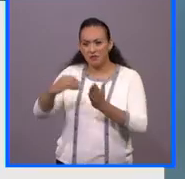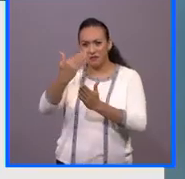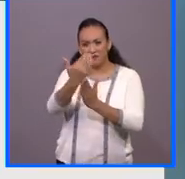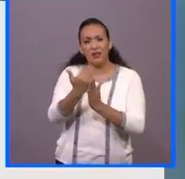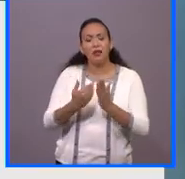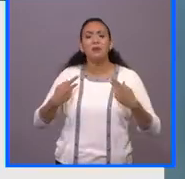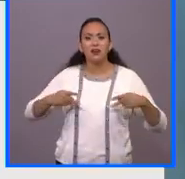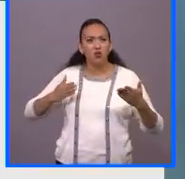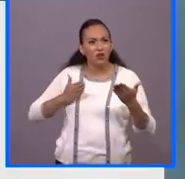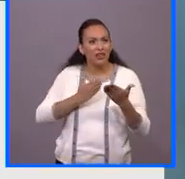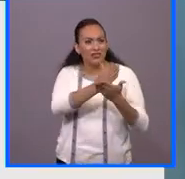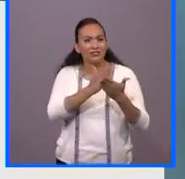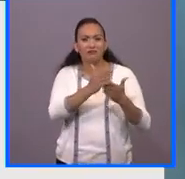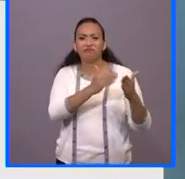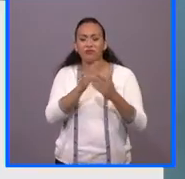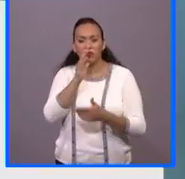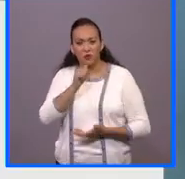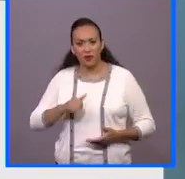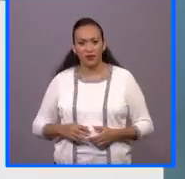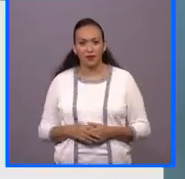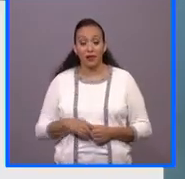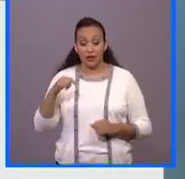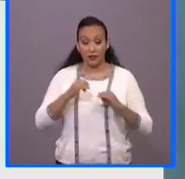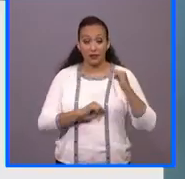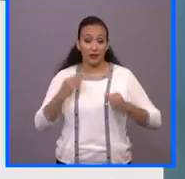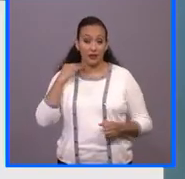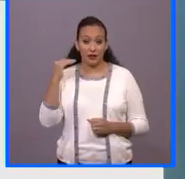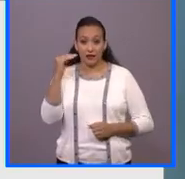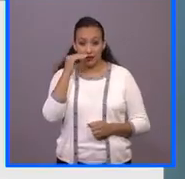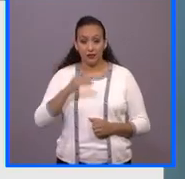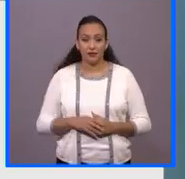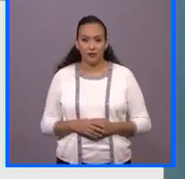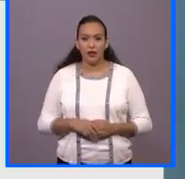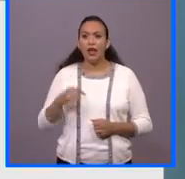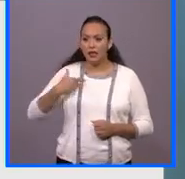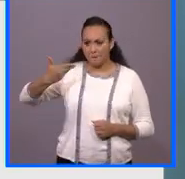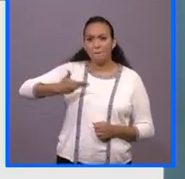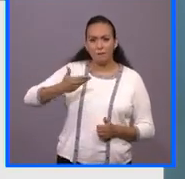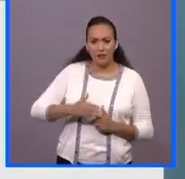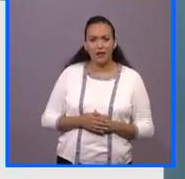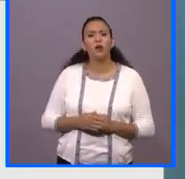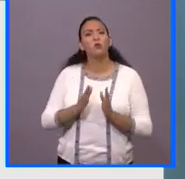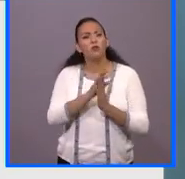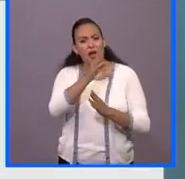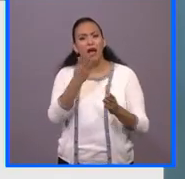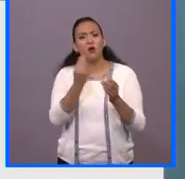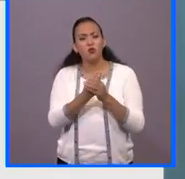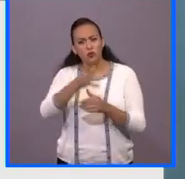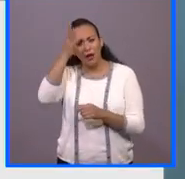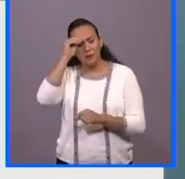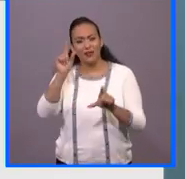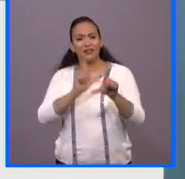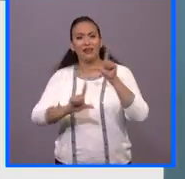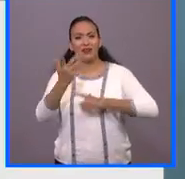pueden ser barreras procedimentales, ¿no? Aquí en la Defensoría Pública Nos pidieron, de hecho, que tomáramos cursos para lengua de